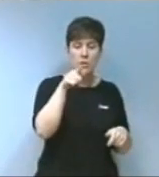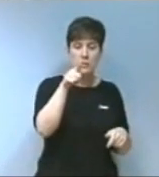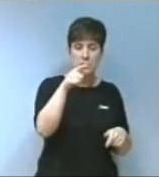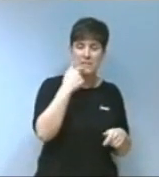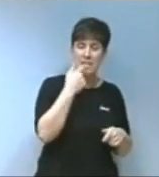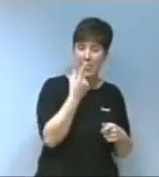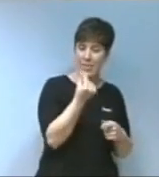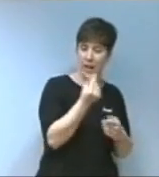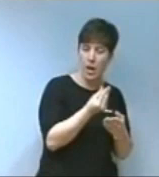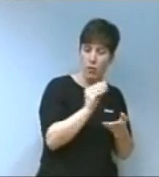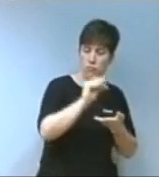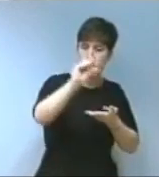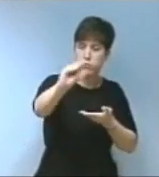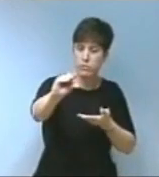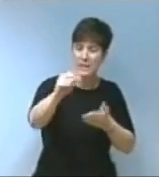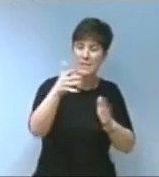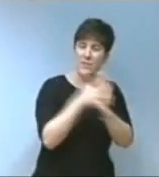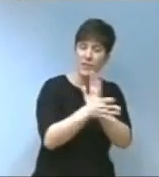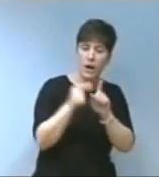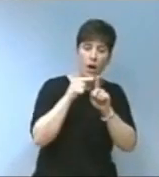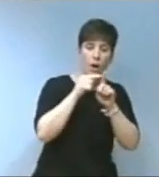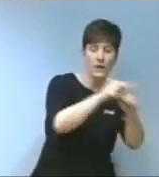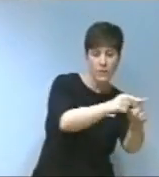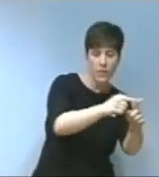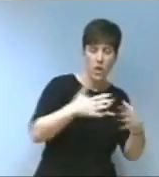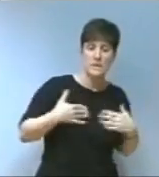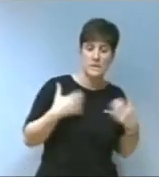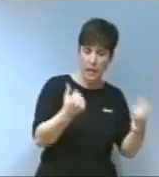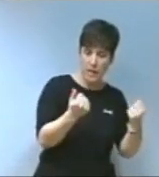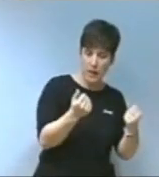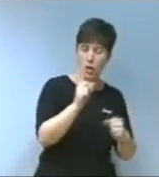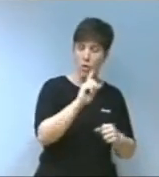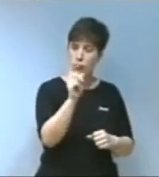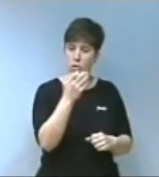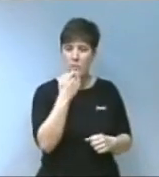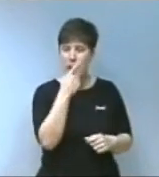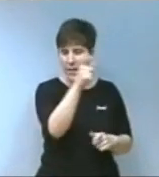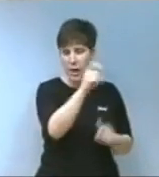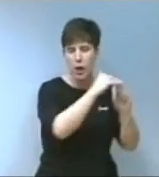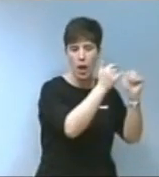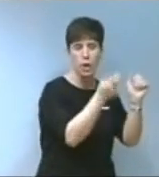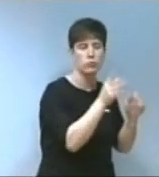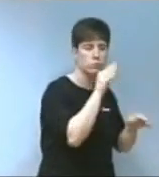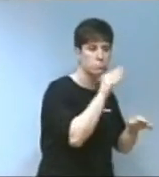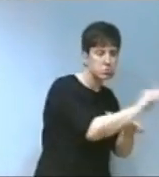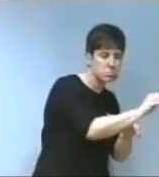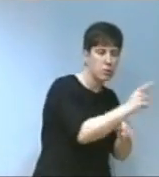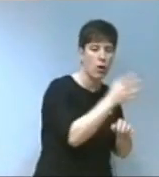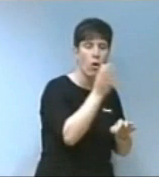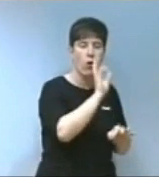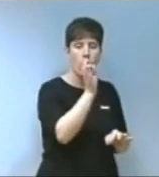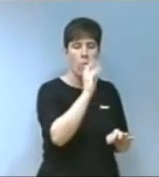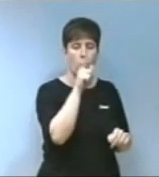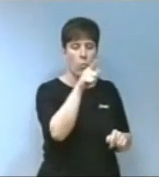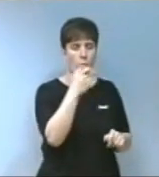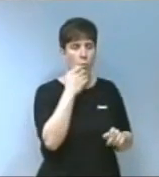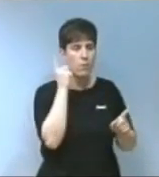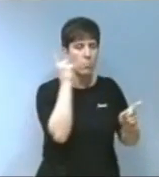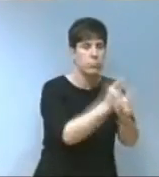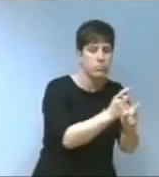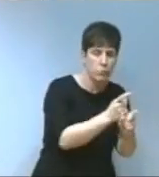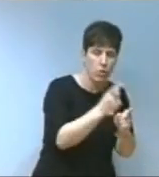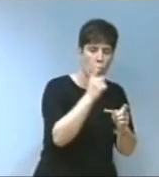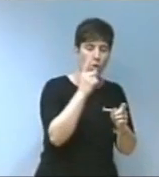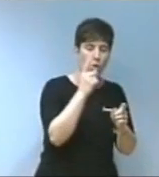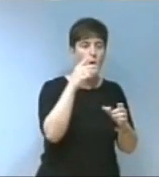a entregar no va a ir a sanidad o educación. Va a ir a sus chiringuitos, van a volver a dar un golpe, va a ir a TV3 para